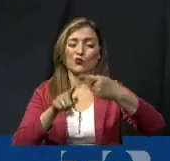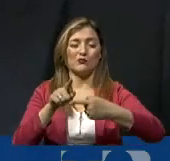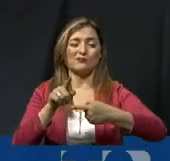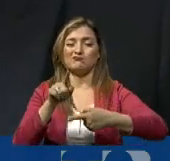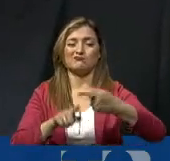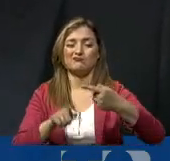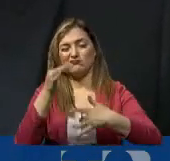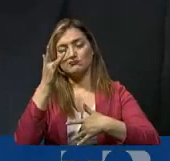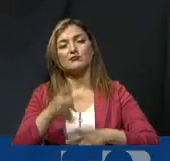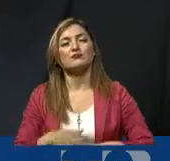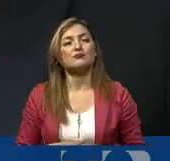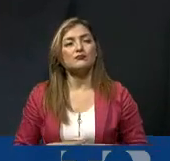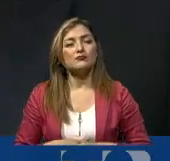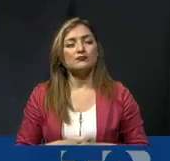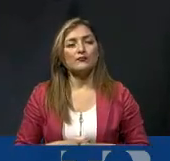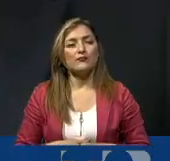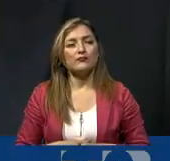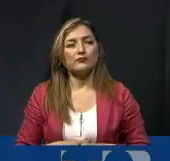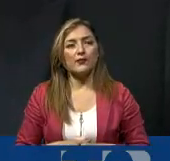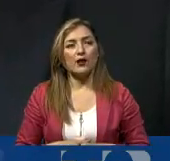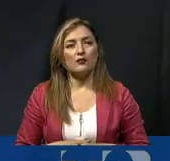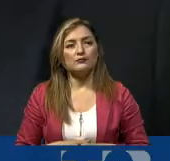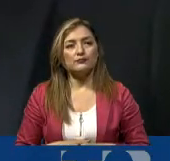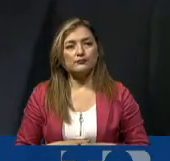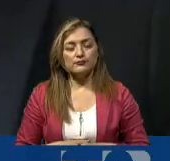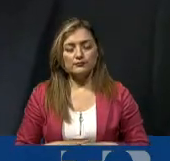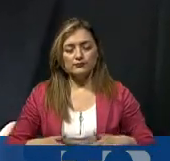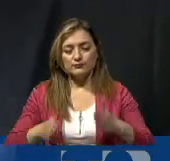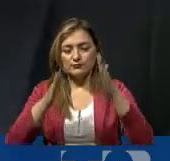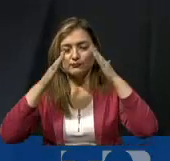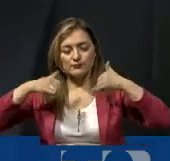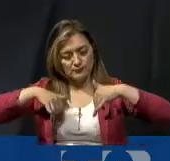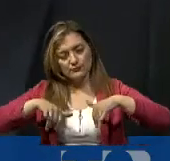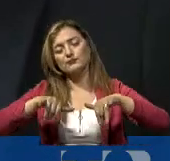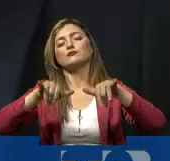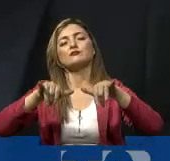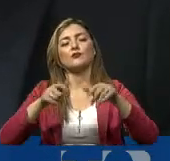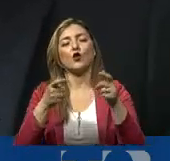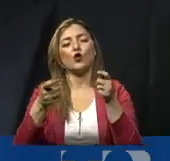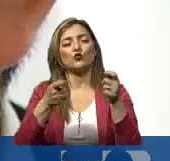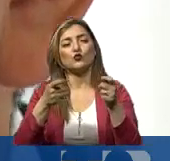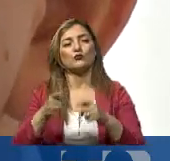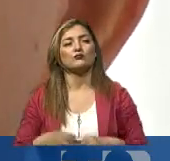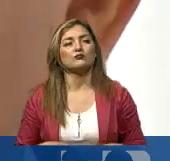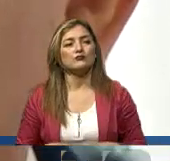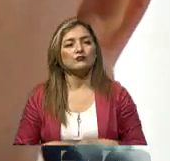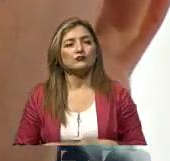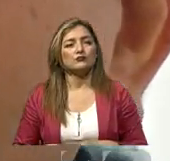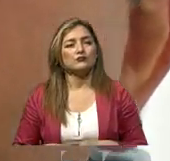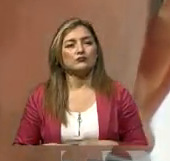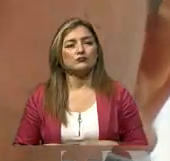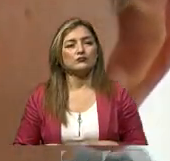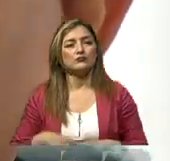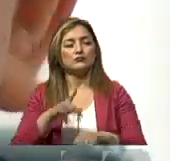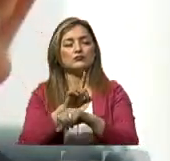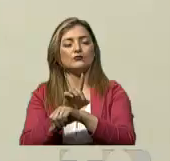medicamento en ese momento sin embargo el paciente sigue siendo atendido por el hospital sigue teniendo los controles con nosotros según los profesionales